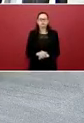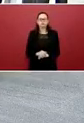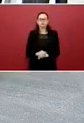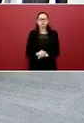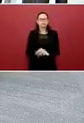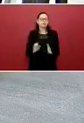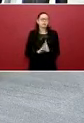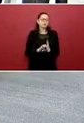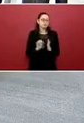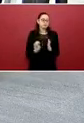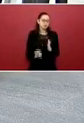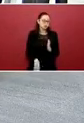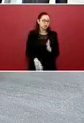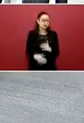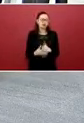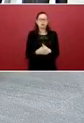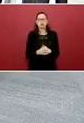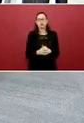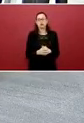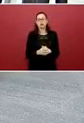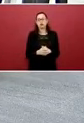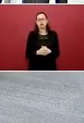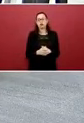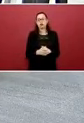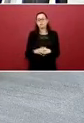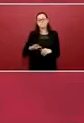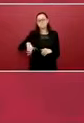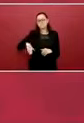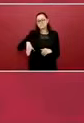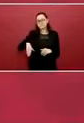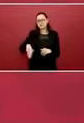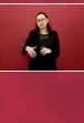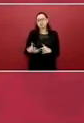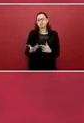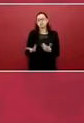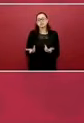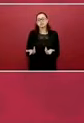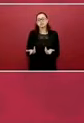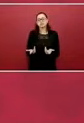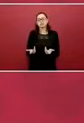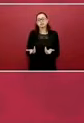por ejemplo, de enviar para